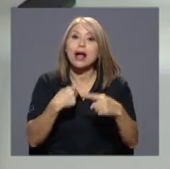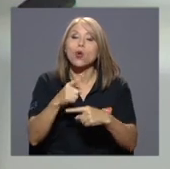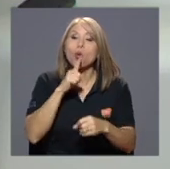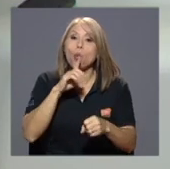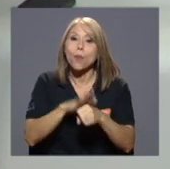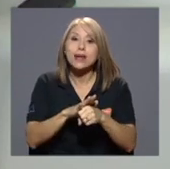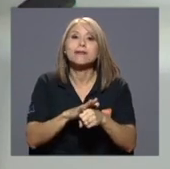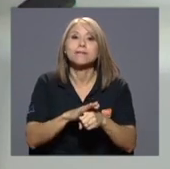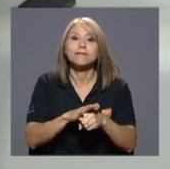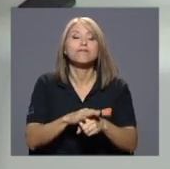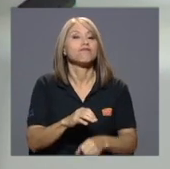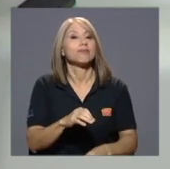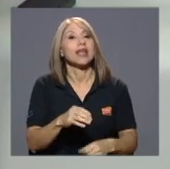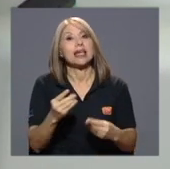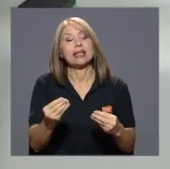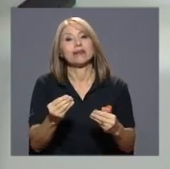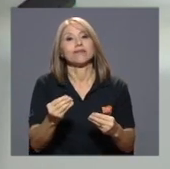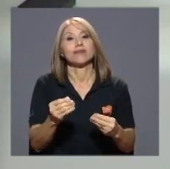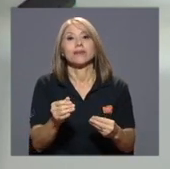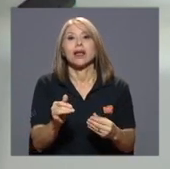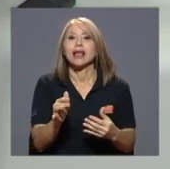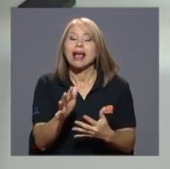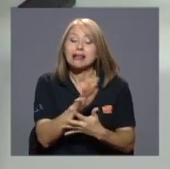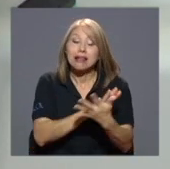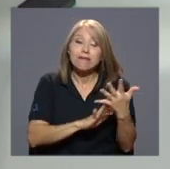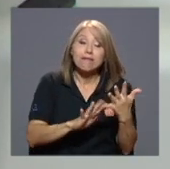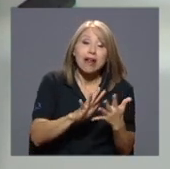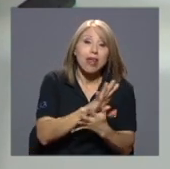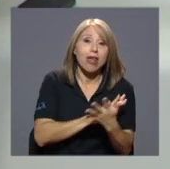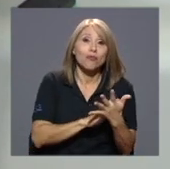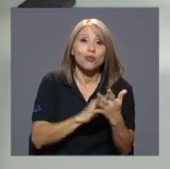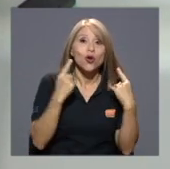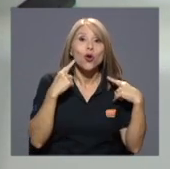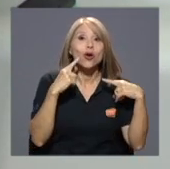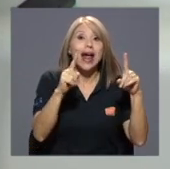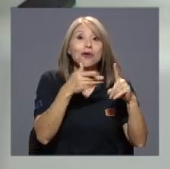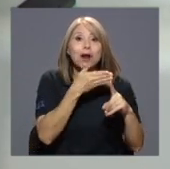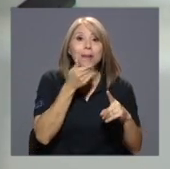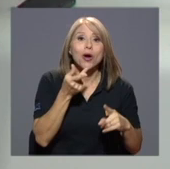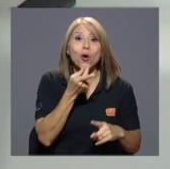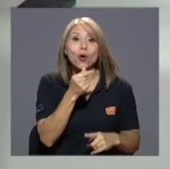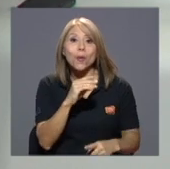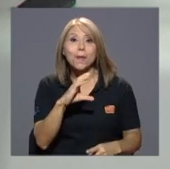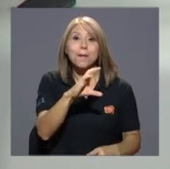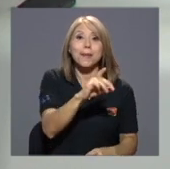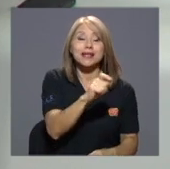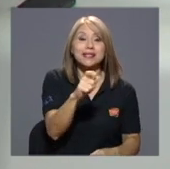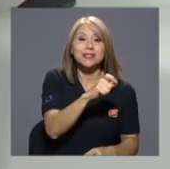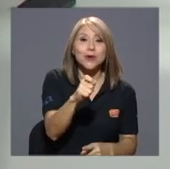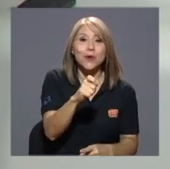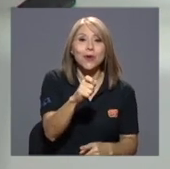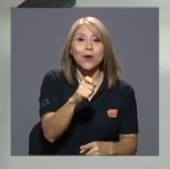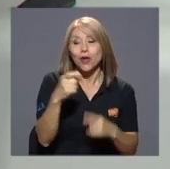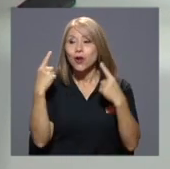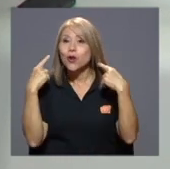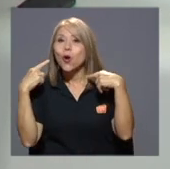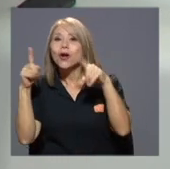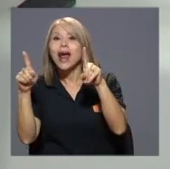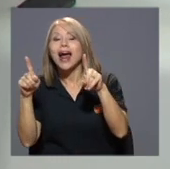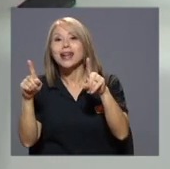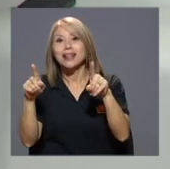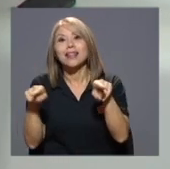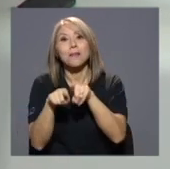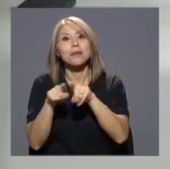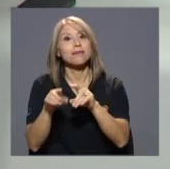que tan enredado como lograr una mejor pensión, claro, está el sistema de, de poder lograr reivindicaciones en otras áreas como la